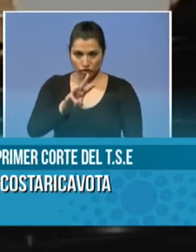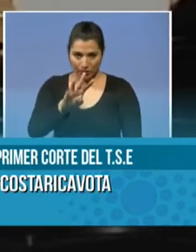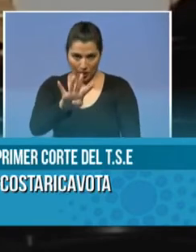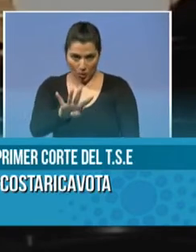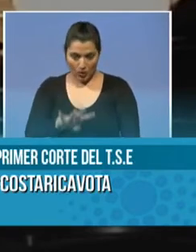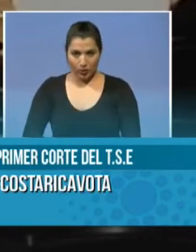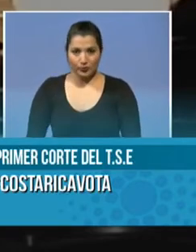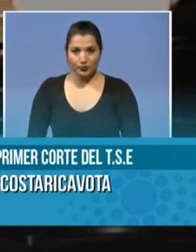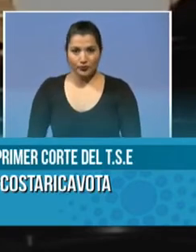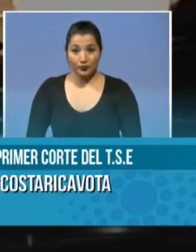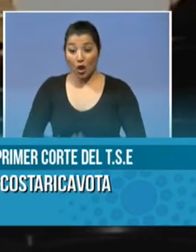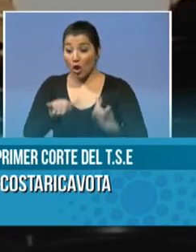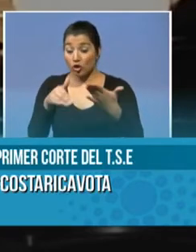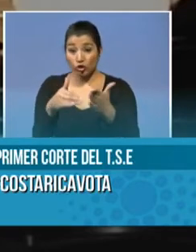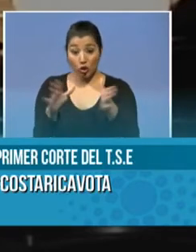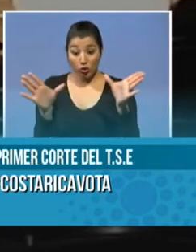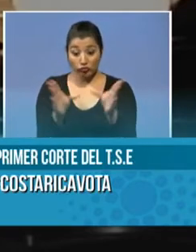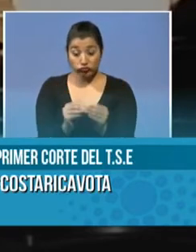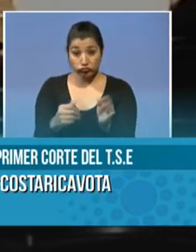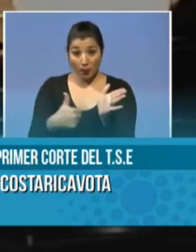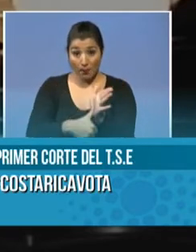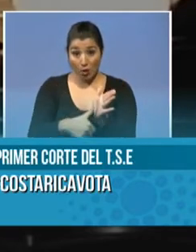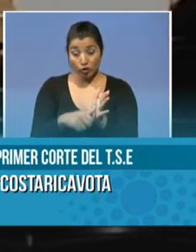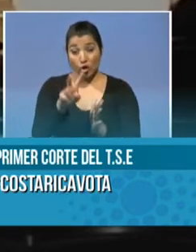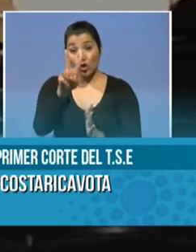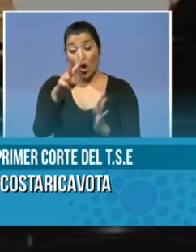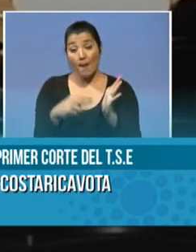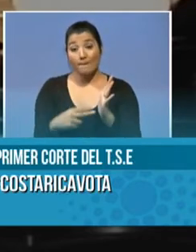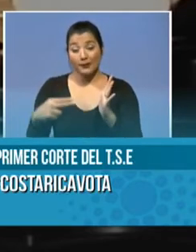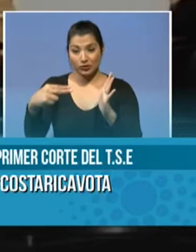4.264. Total de votos recibidos,